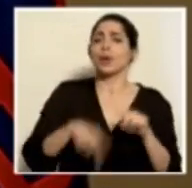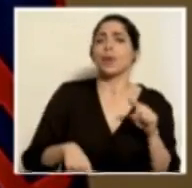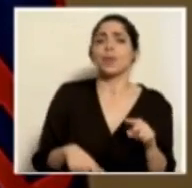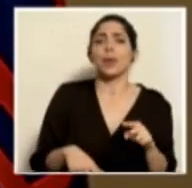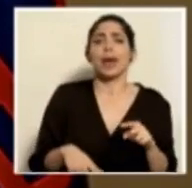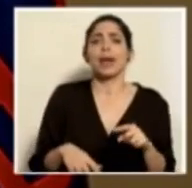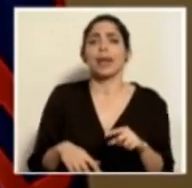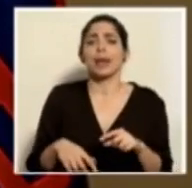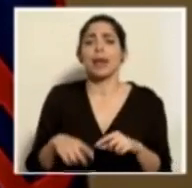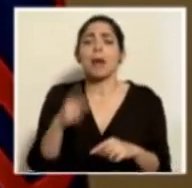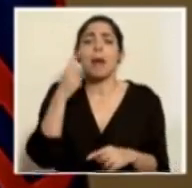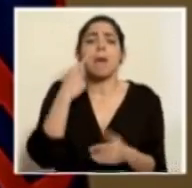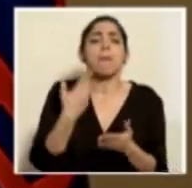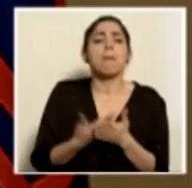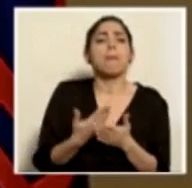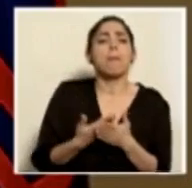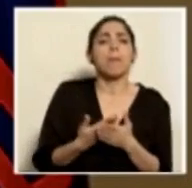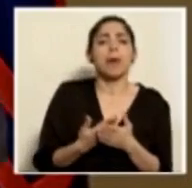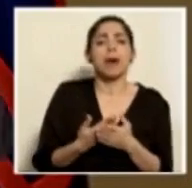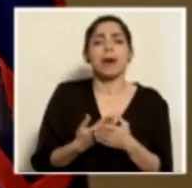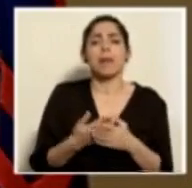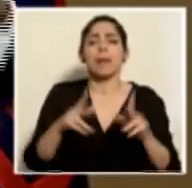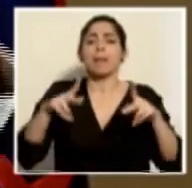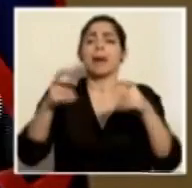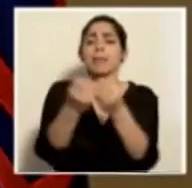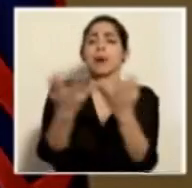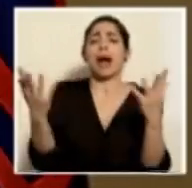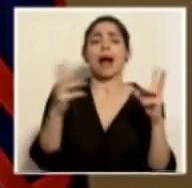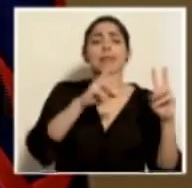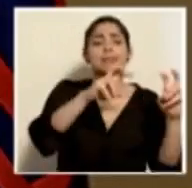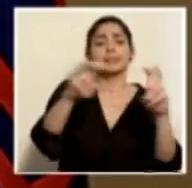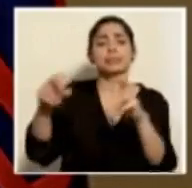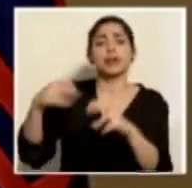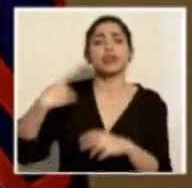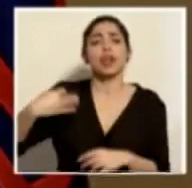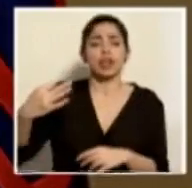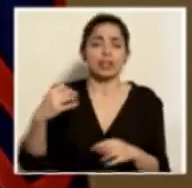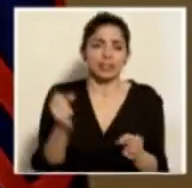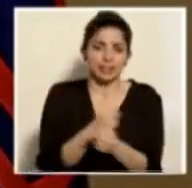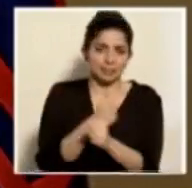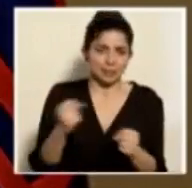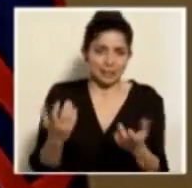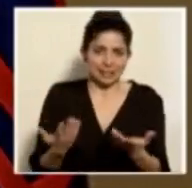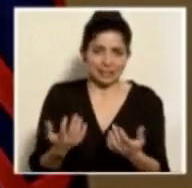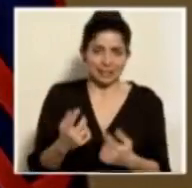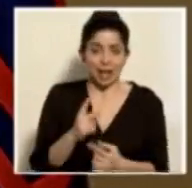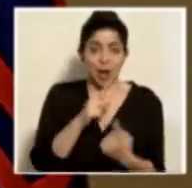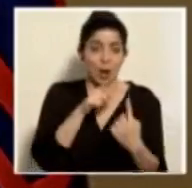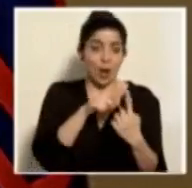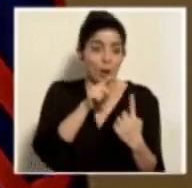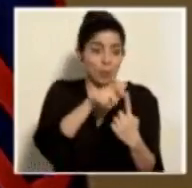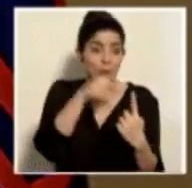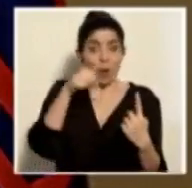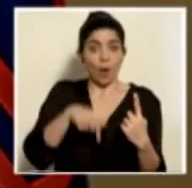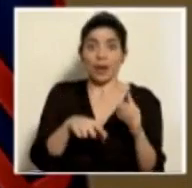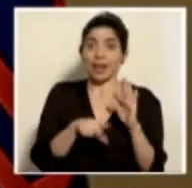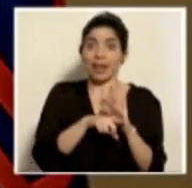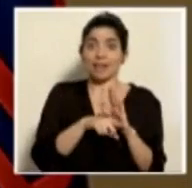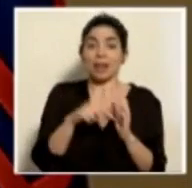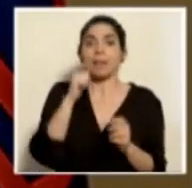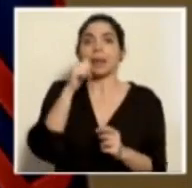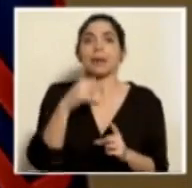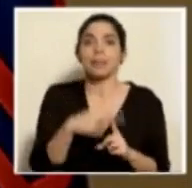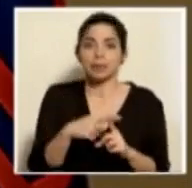estar probando masivamente a toda la población todos los días. O sea, una prueba hoy puede ser negativa y mañana